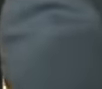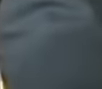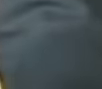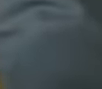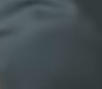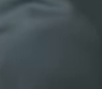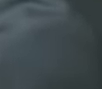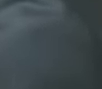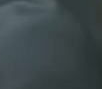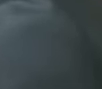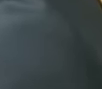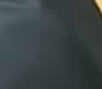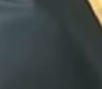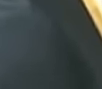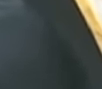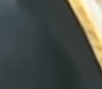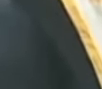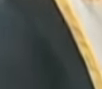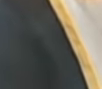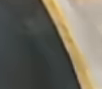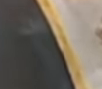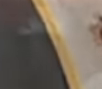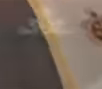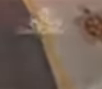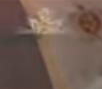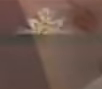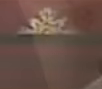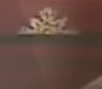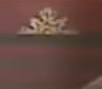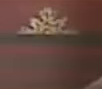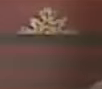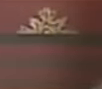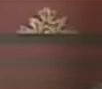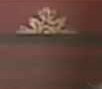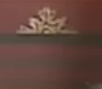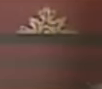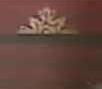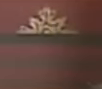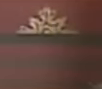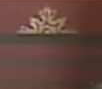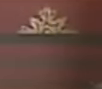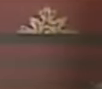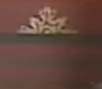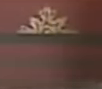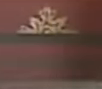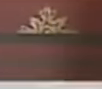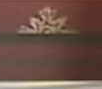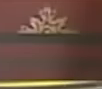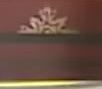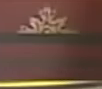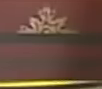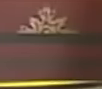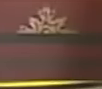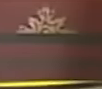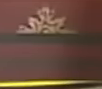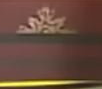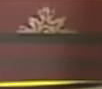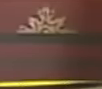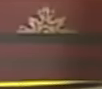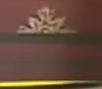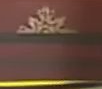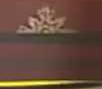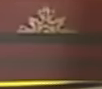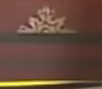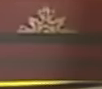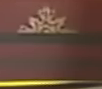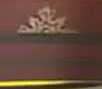Agradecemos la presencia de la más amplia representación de la vida social, política, económica